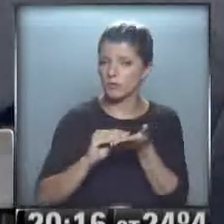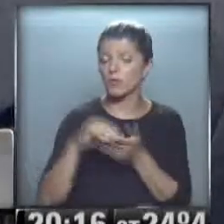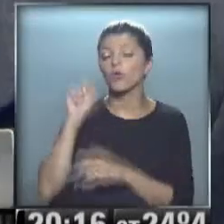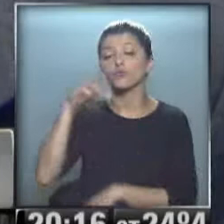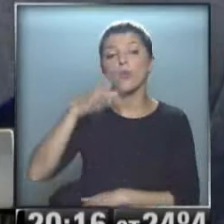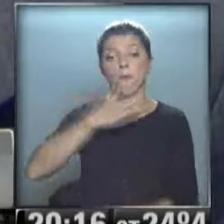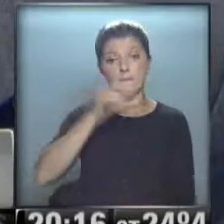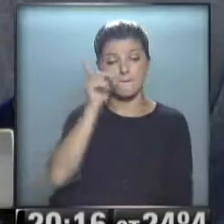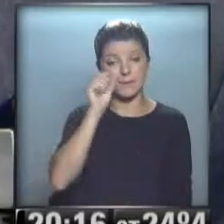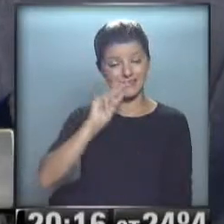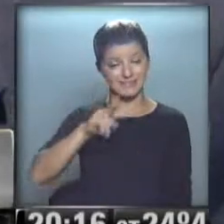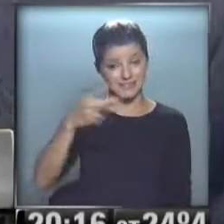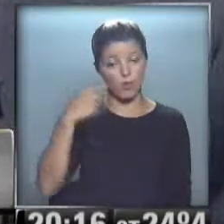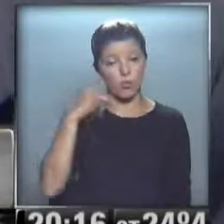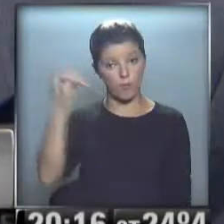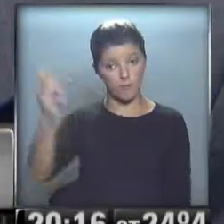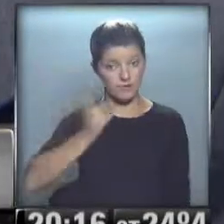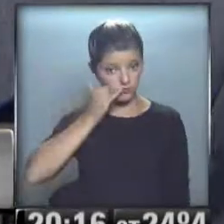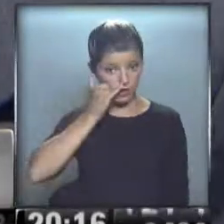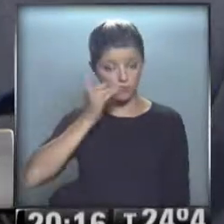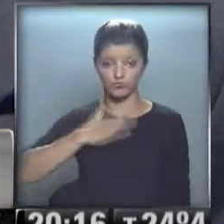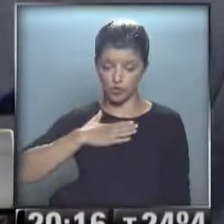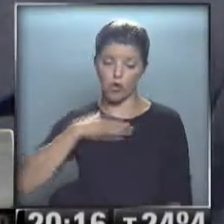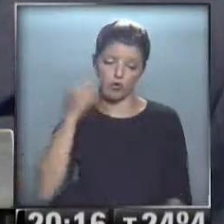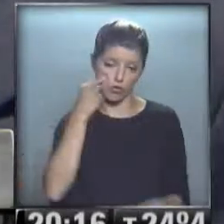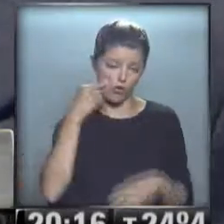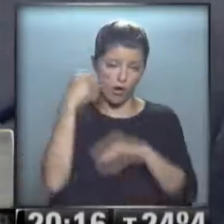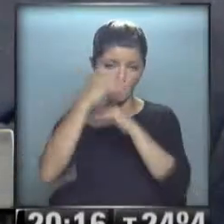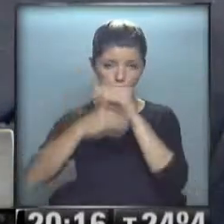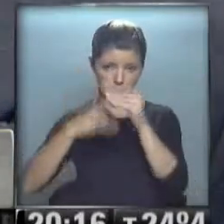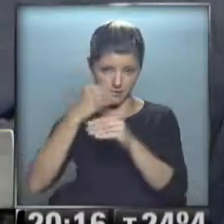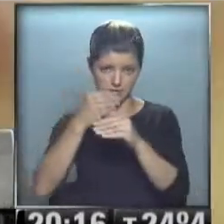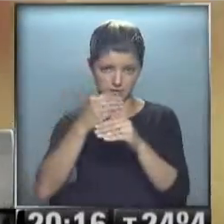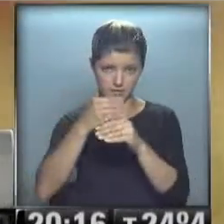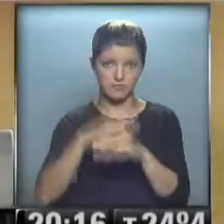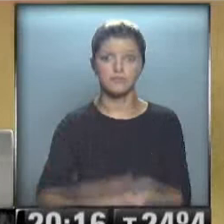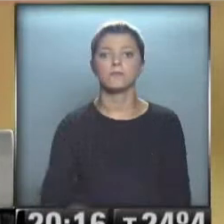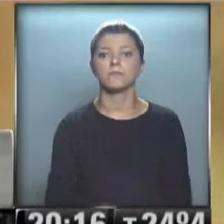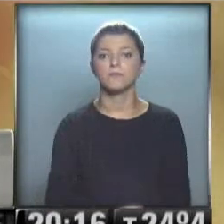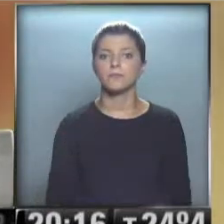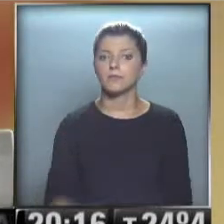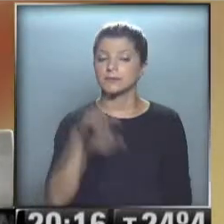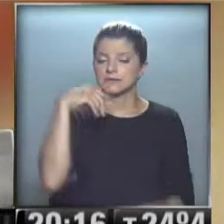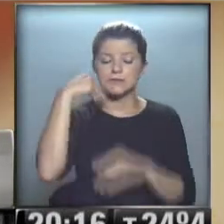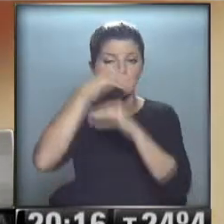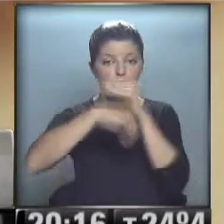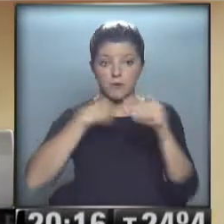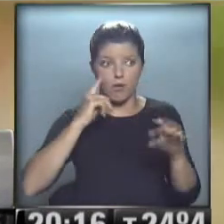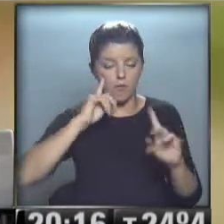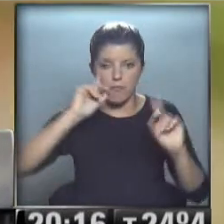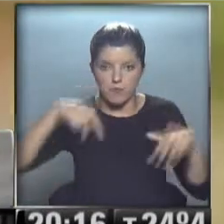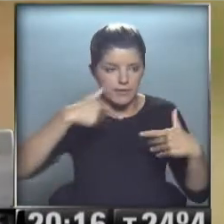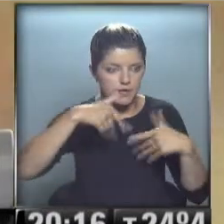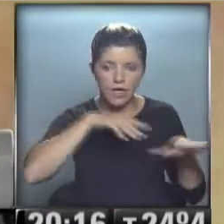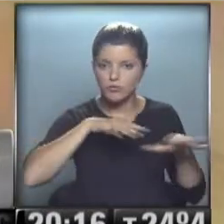padrastro, que es, somos conocidos de la familia y llevamos casos de ellos adelante. No, la familia tenía total desconocimiento de esto